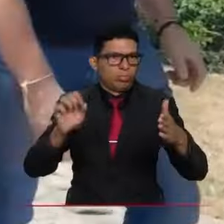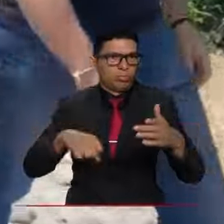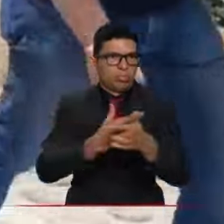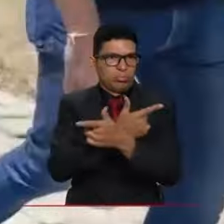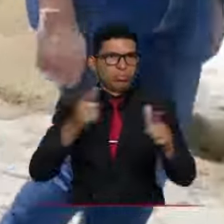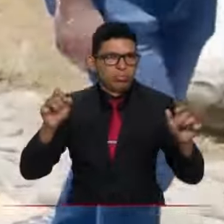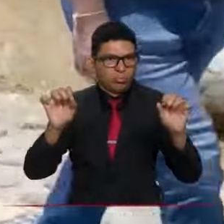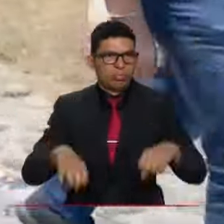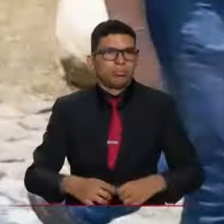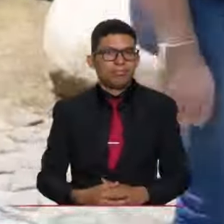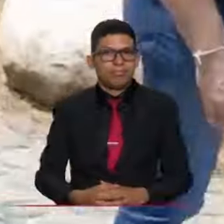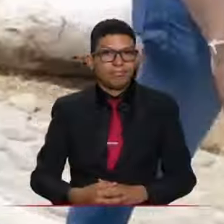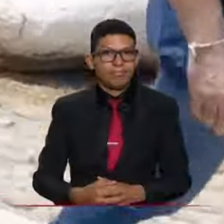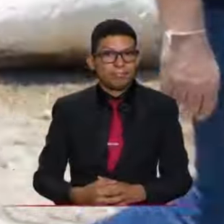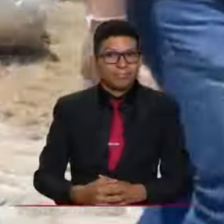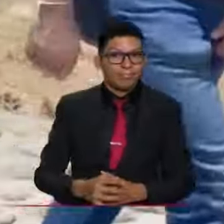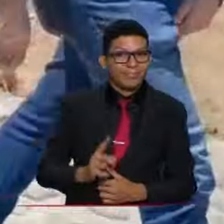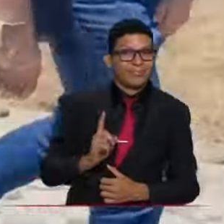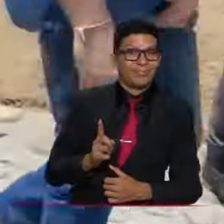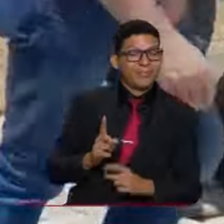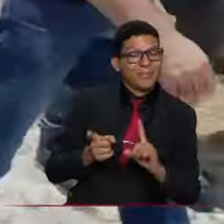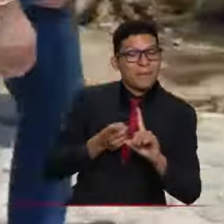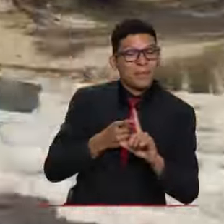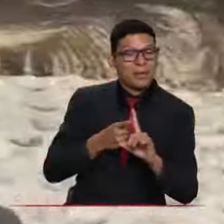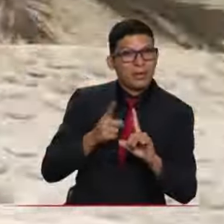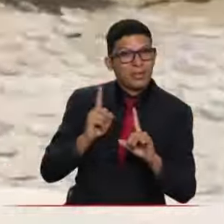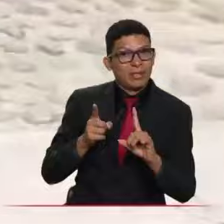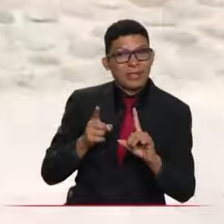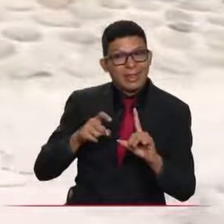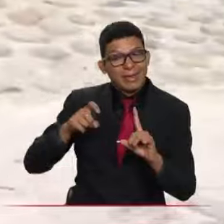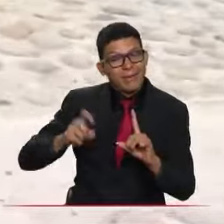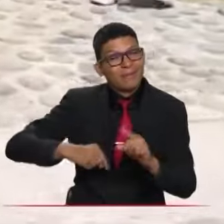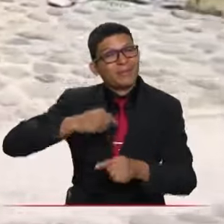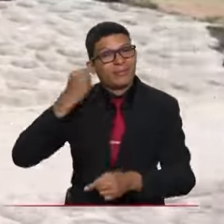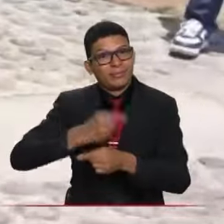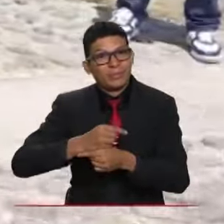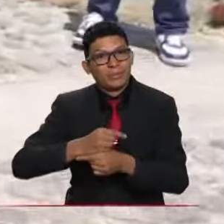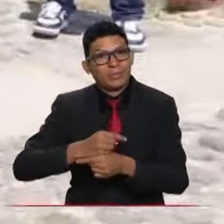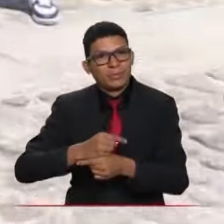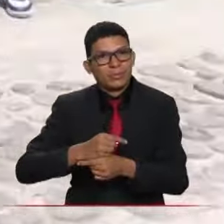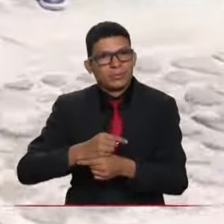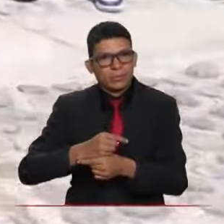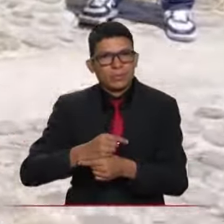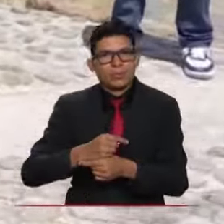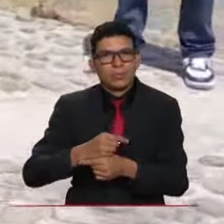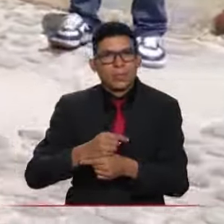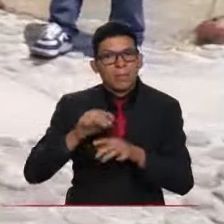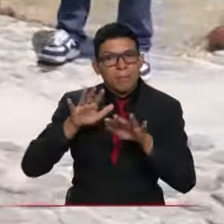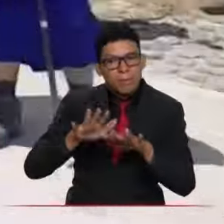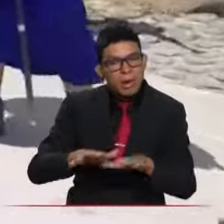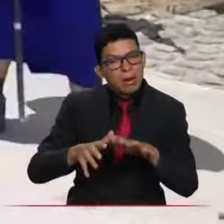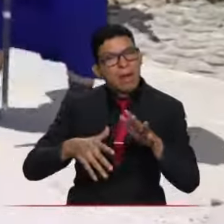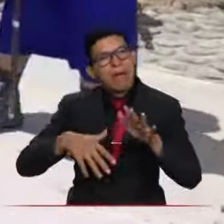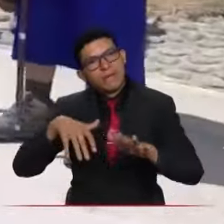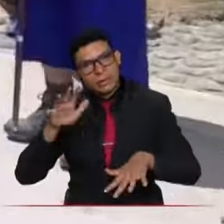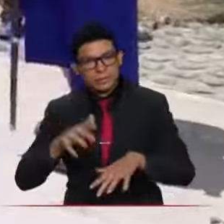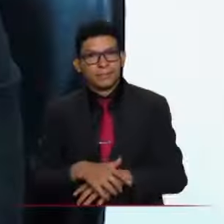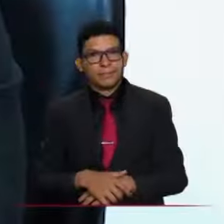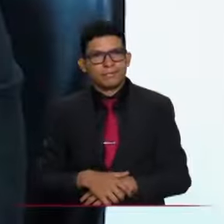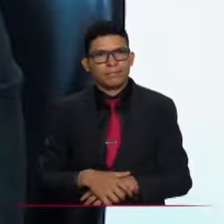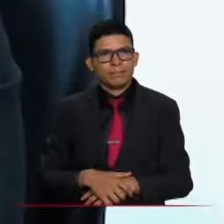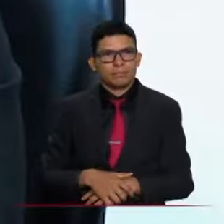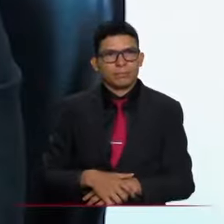vía libre, pero no va a ser digamos todo, sino vía intermitente. Y desde